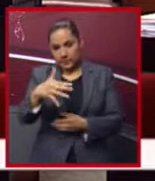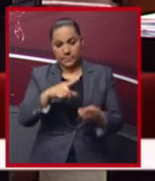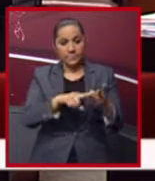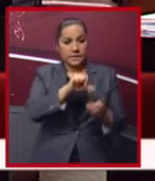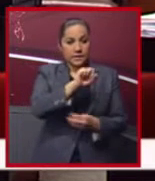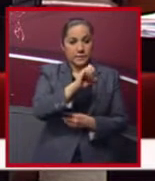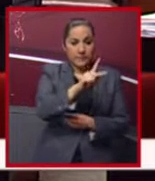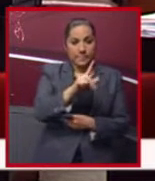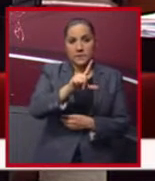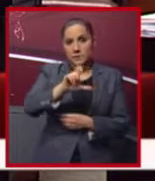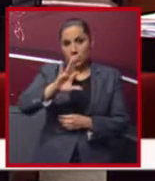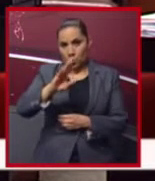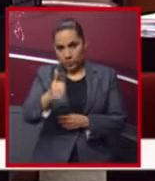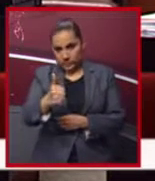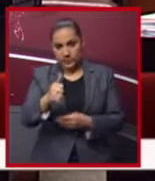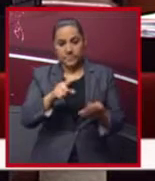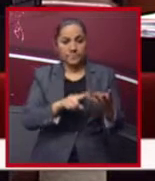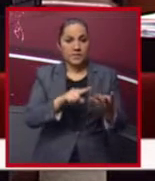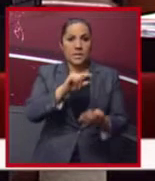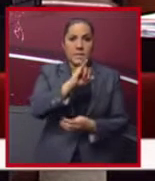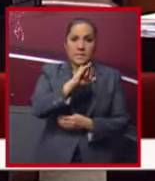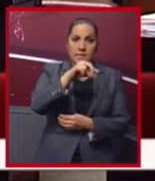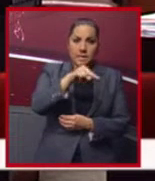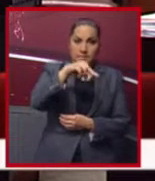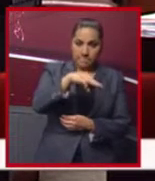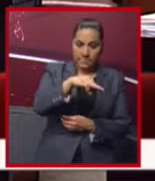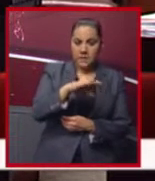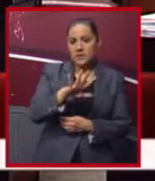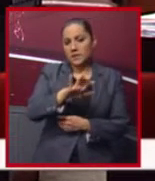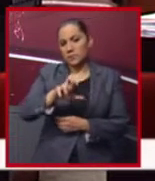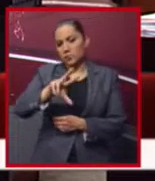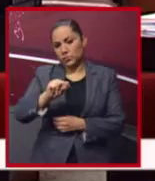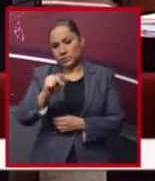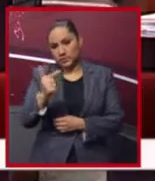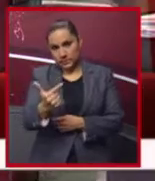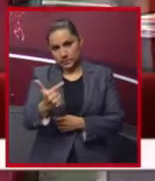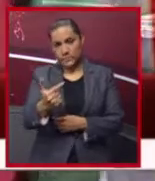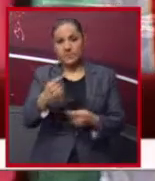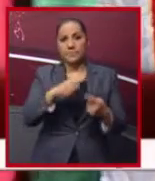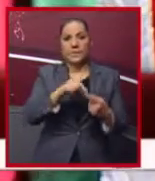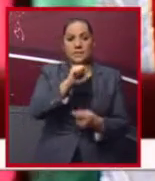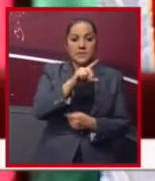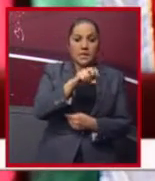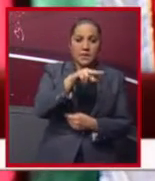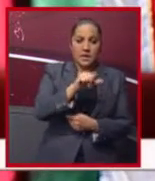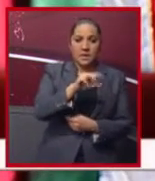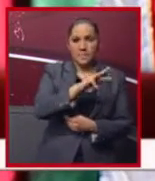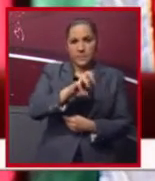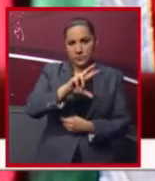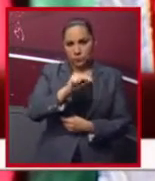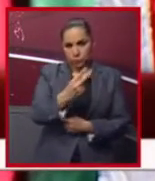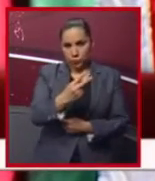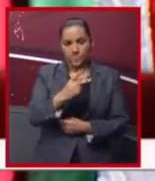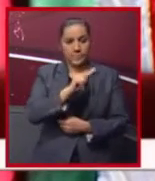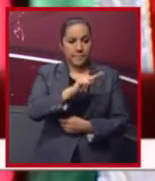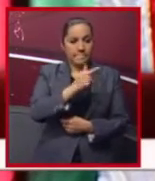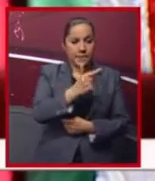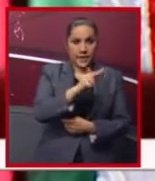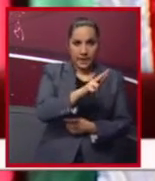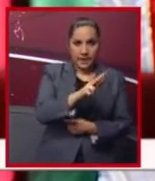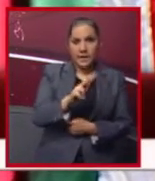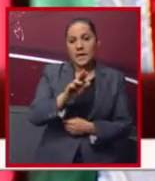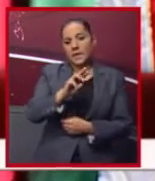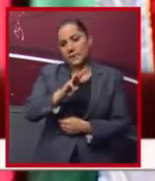SEP, 746, Instituto de Migración, 587, SEDENA, 382, la